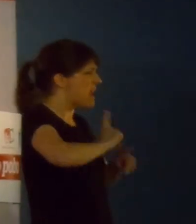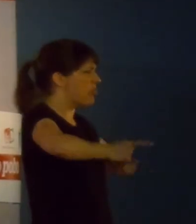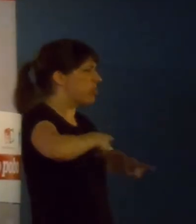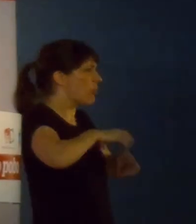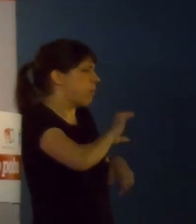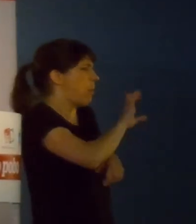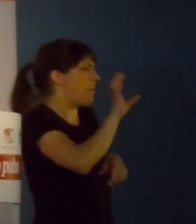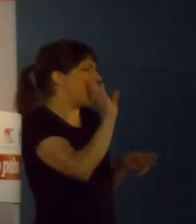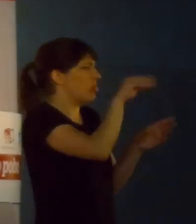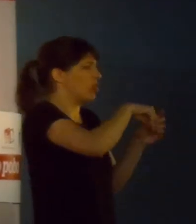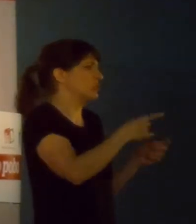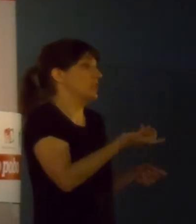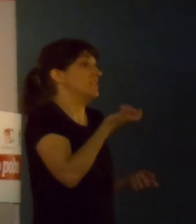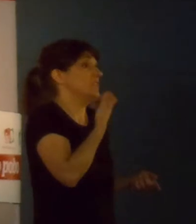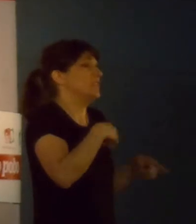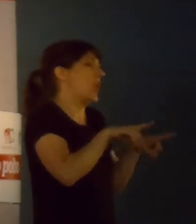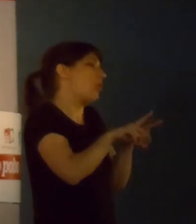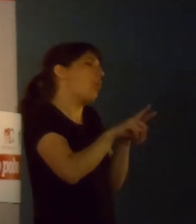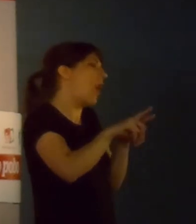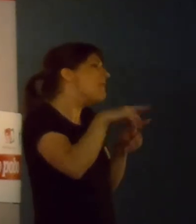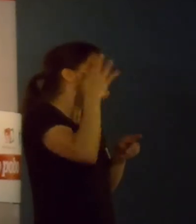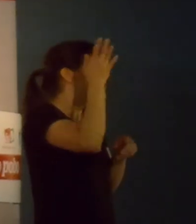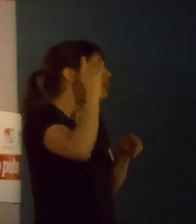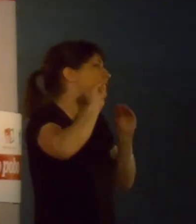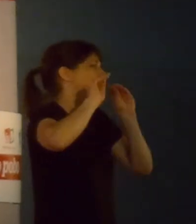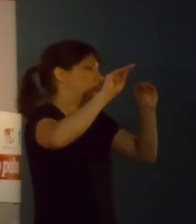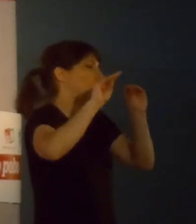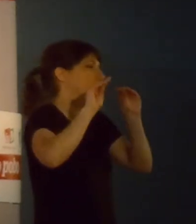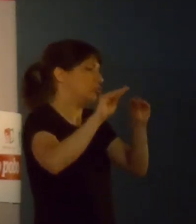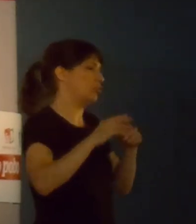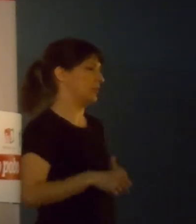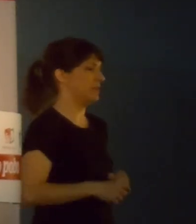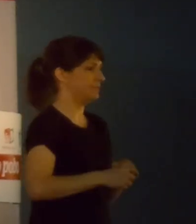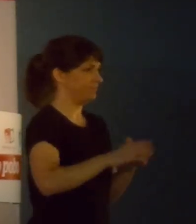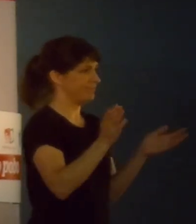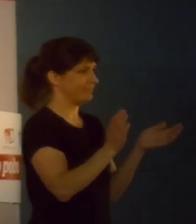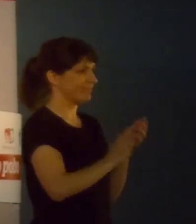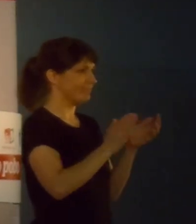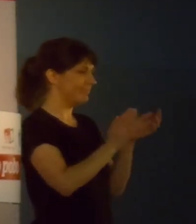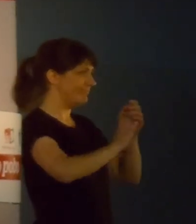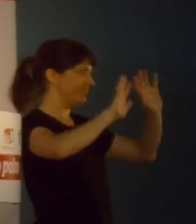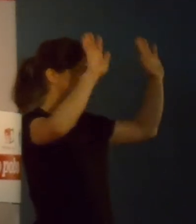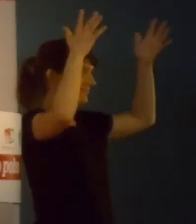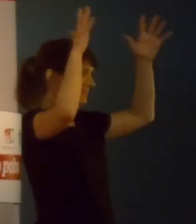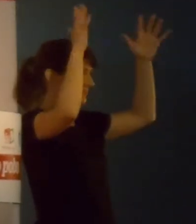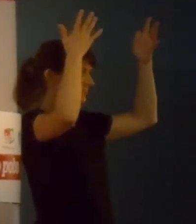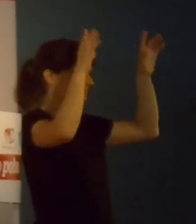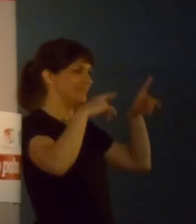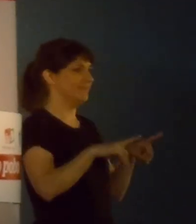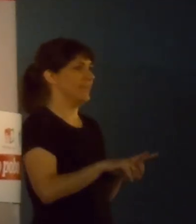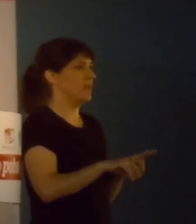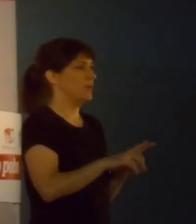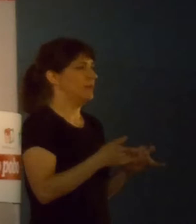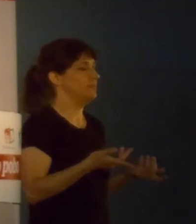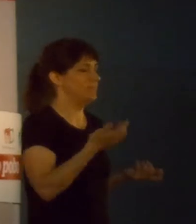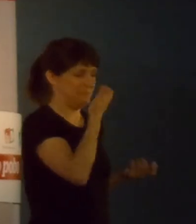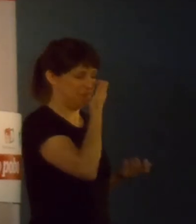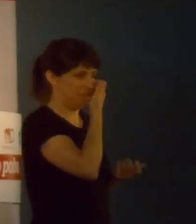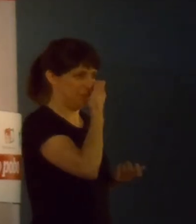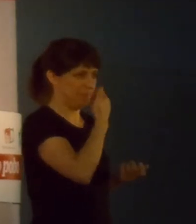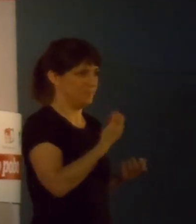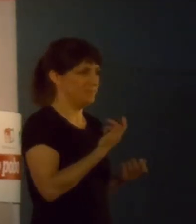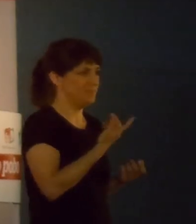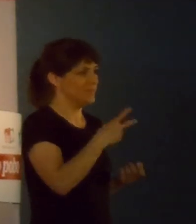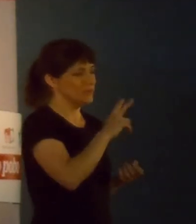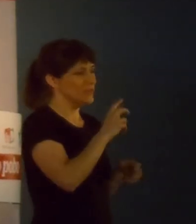internacionalismo, eso é chauvinismo, se atrapa e naturalmente un instrumento de opresión, asoballamento, explotación e expoliación.